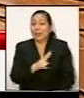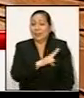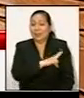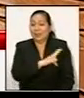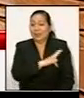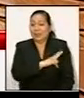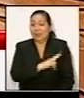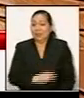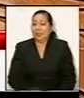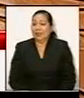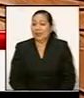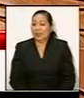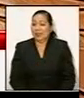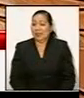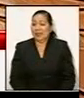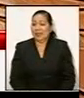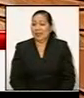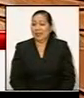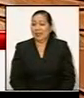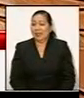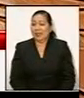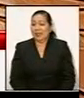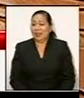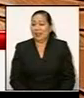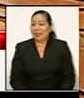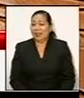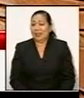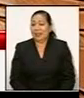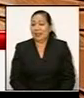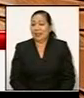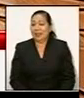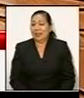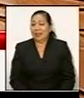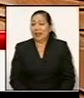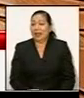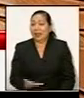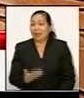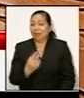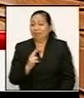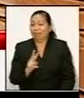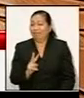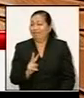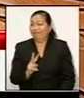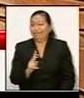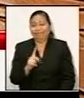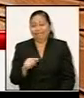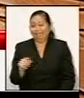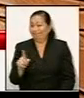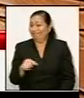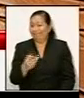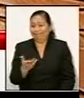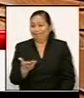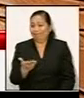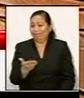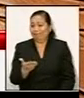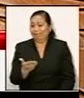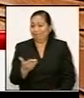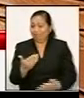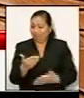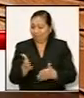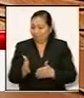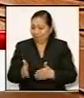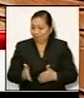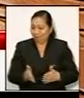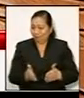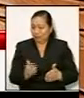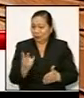página 118 donde hay una observación que se sigue el patrón y